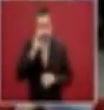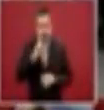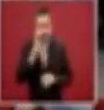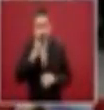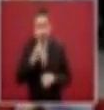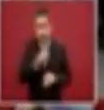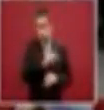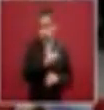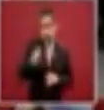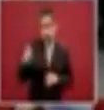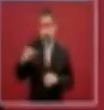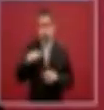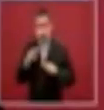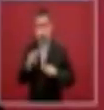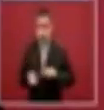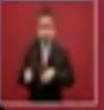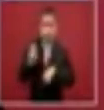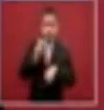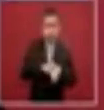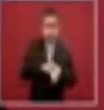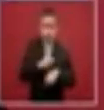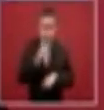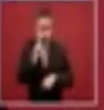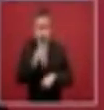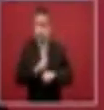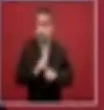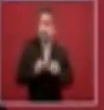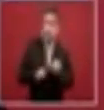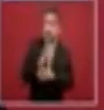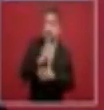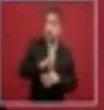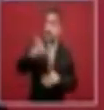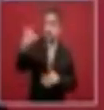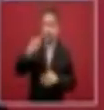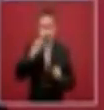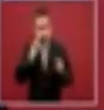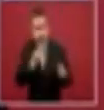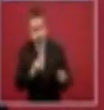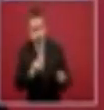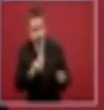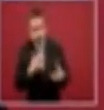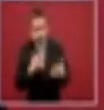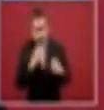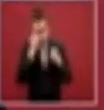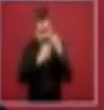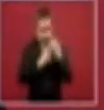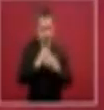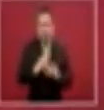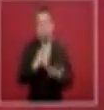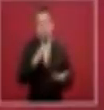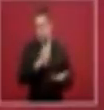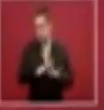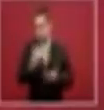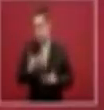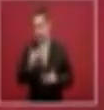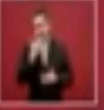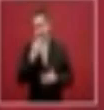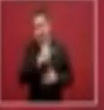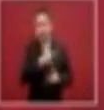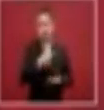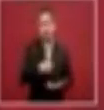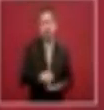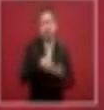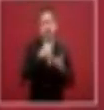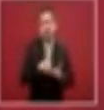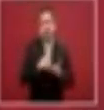a todos los pasajeros de Aeroméxico que salen. En agradecimiento a esta empresa de aeronáutica, porque eso ayuda